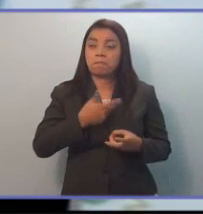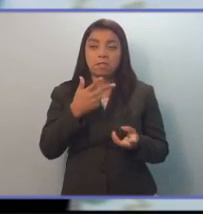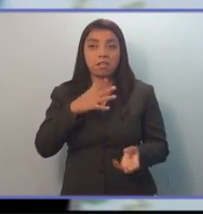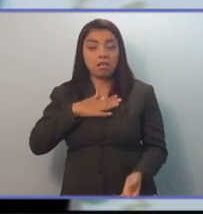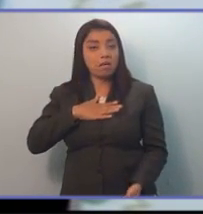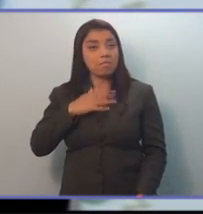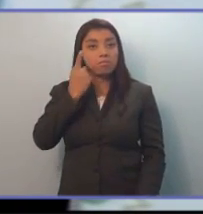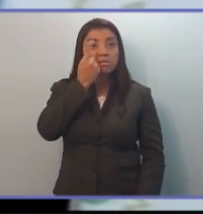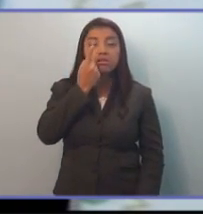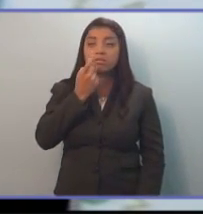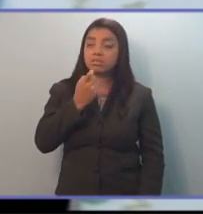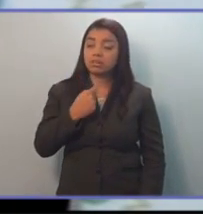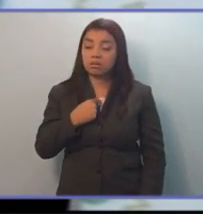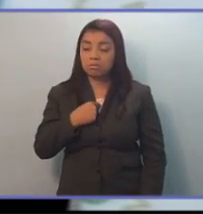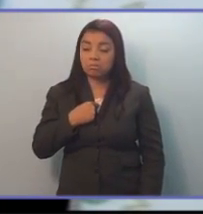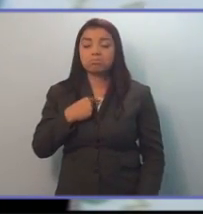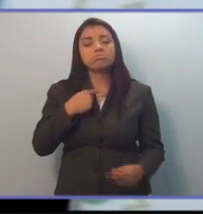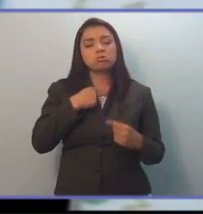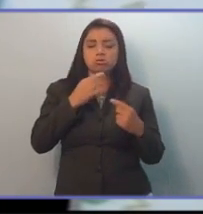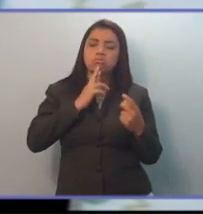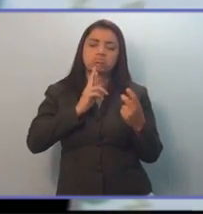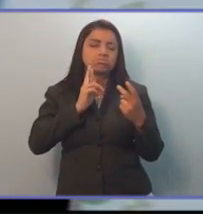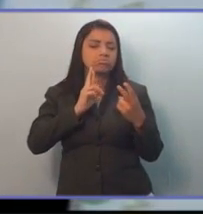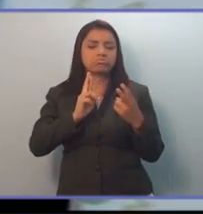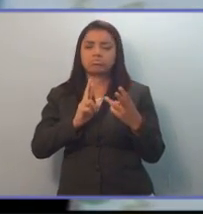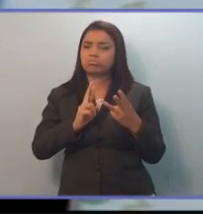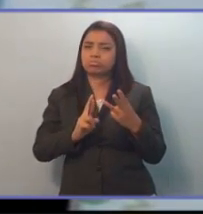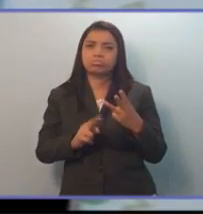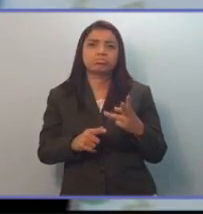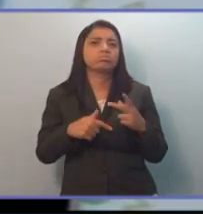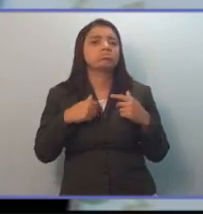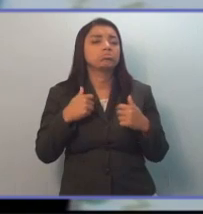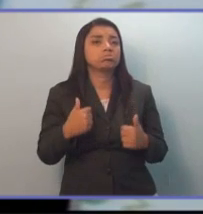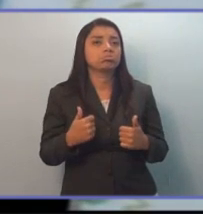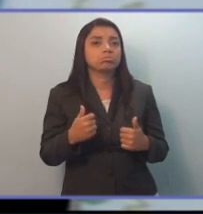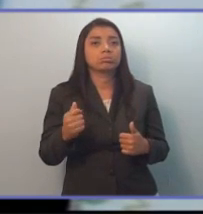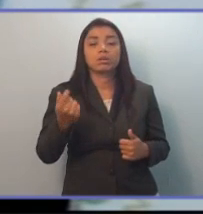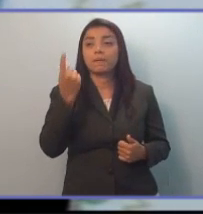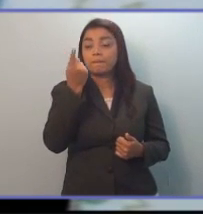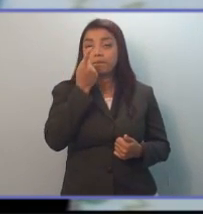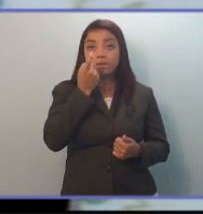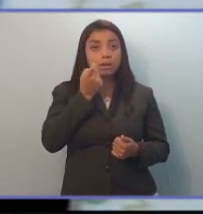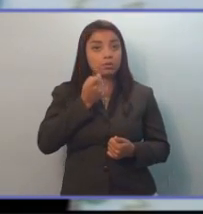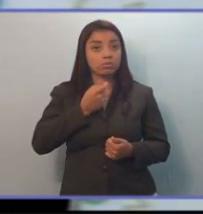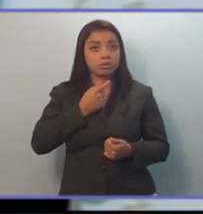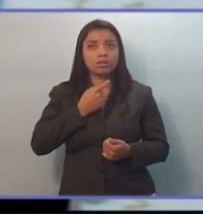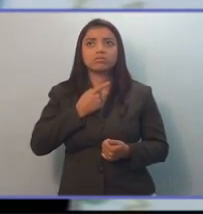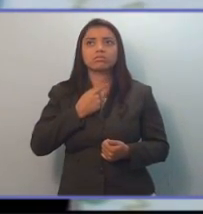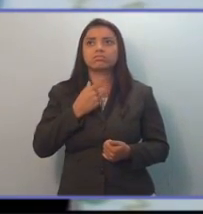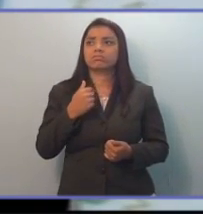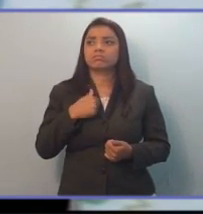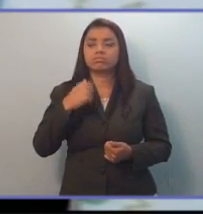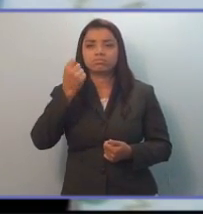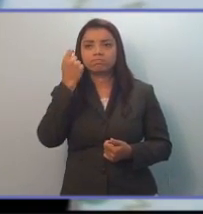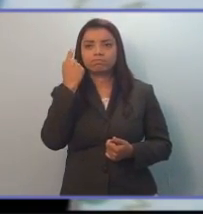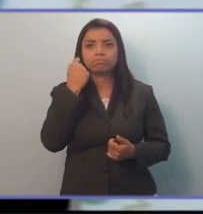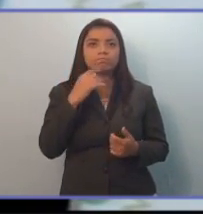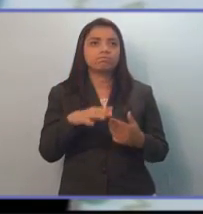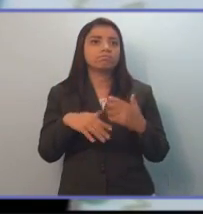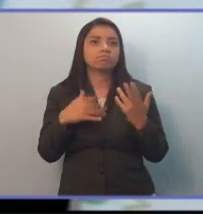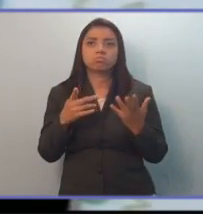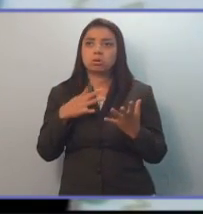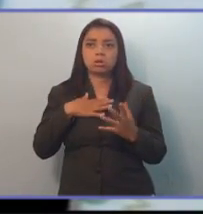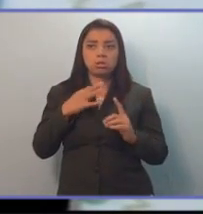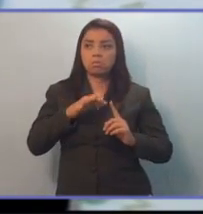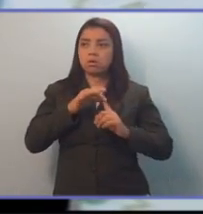entrevistaron y yo contesté bien todo las preguntas que me hicieron, y no entiendo por qué no me eligieron a